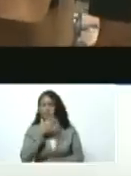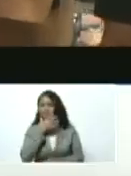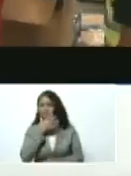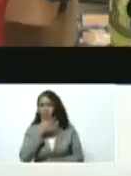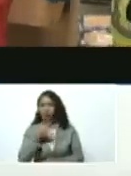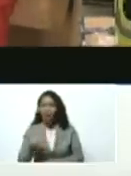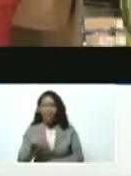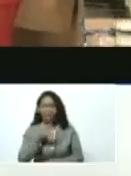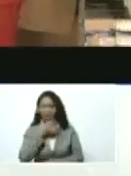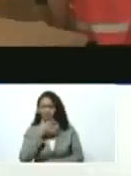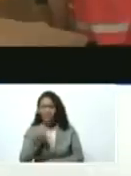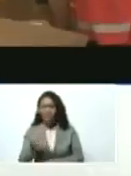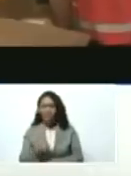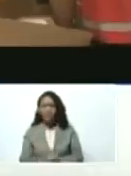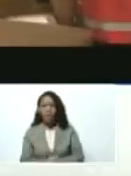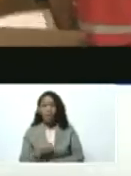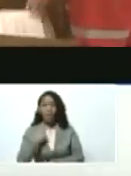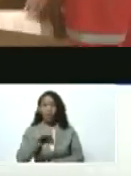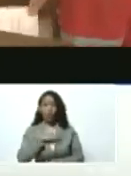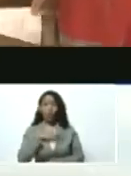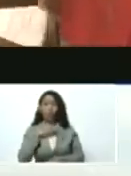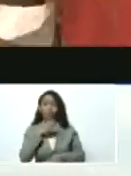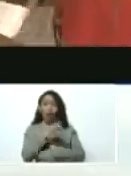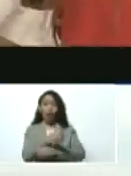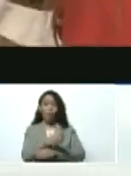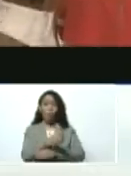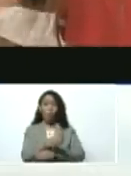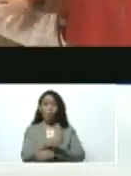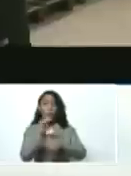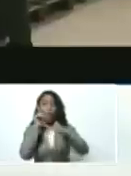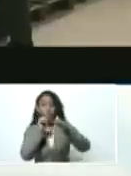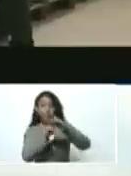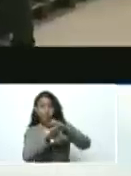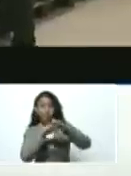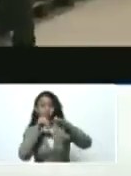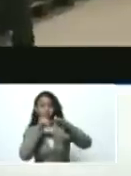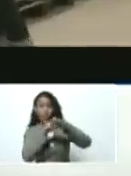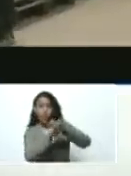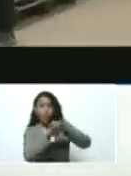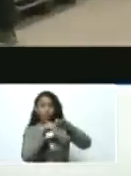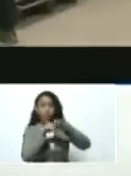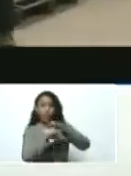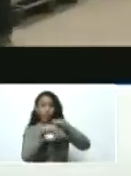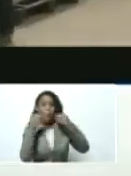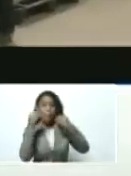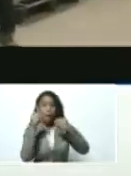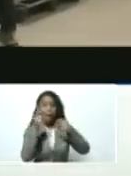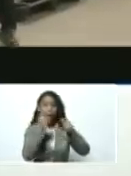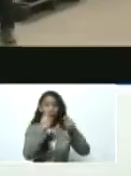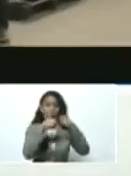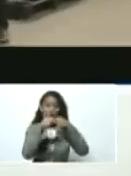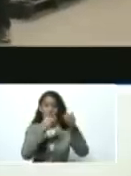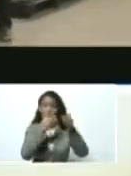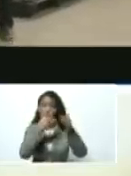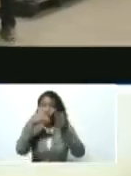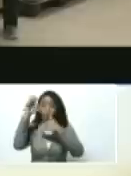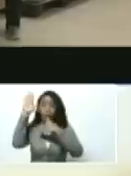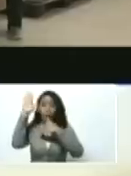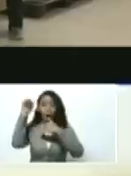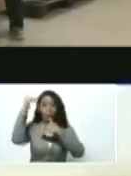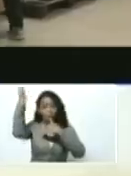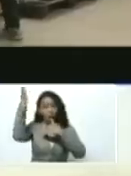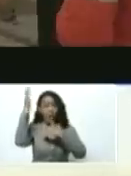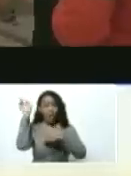es. Y nosotros vamos llenando contenedor tras contenedor para que salga el producto al